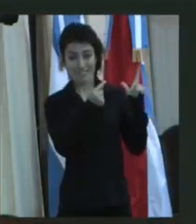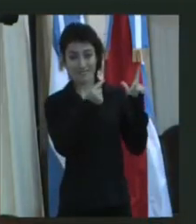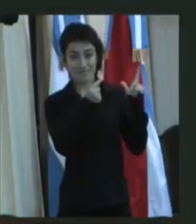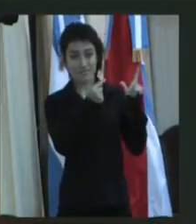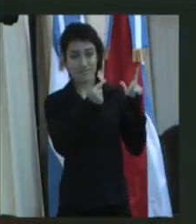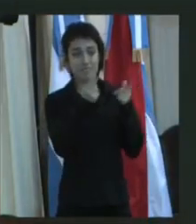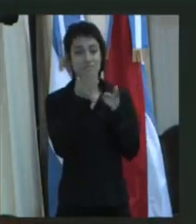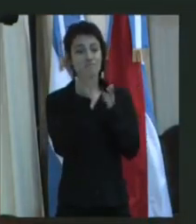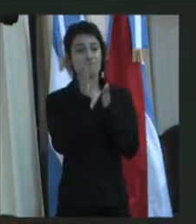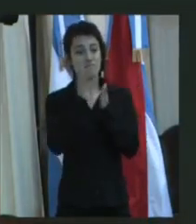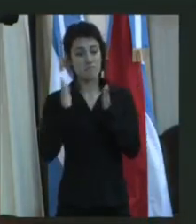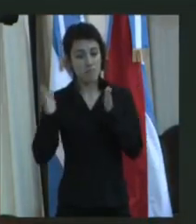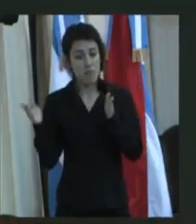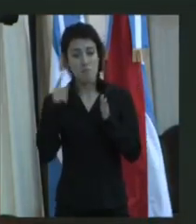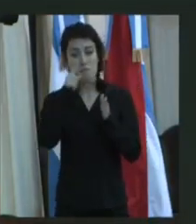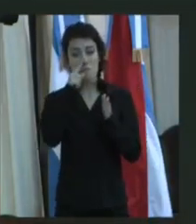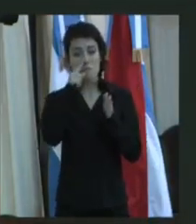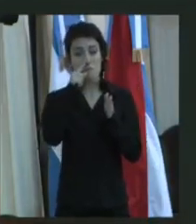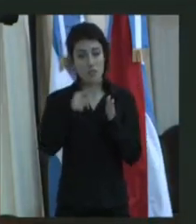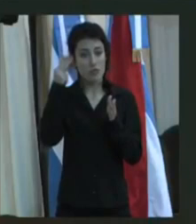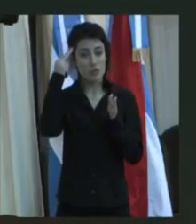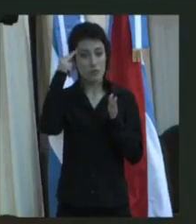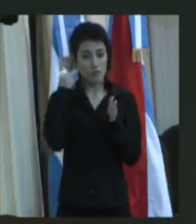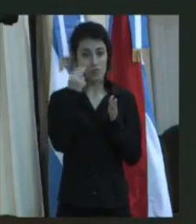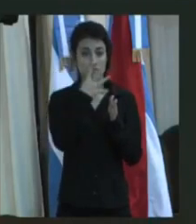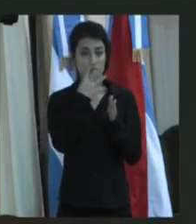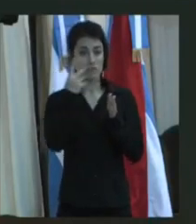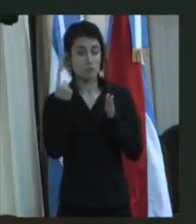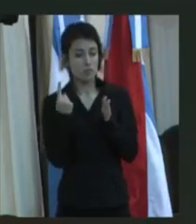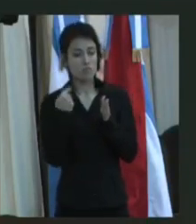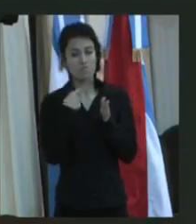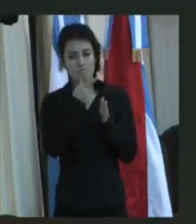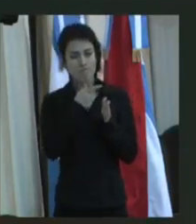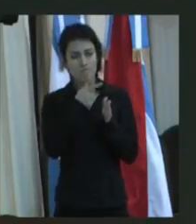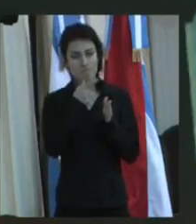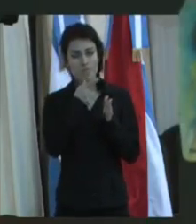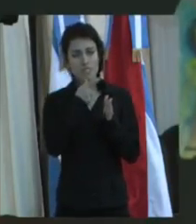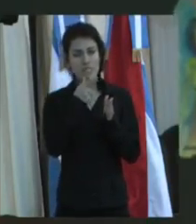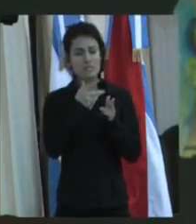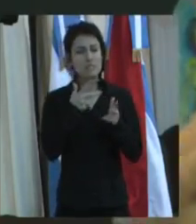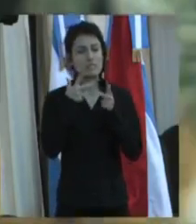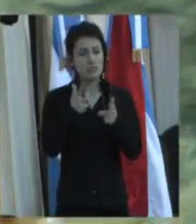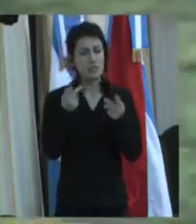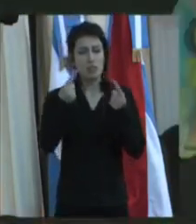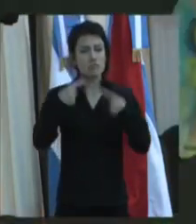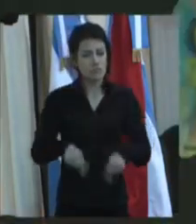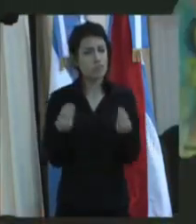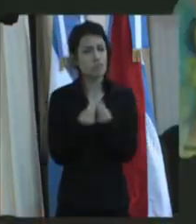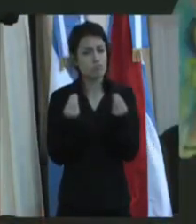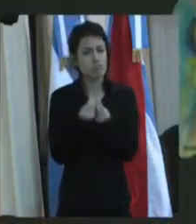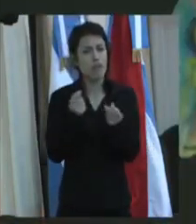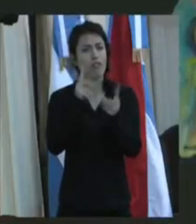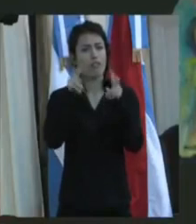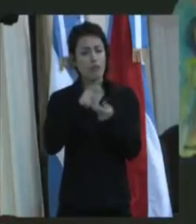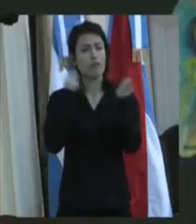compilación de Del Mazo de 1941 porque me parece que nos dice bastantes cosas de la reforma, aunque también nos dicen bastantes cosas